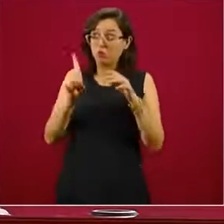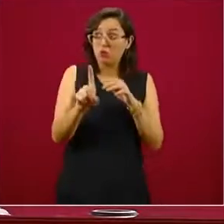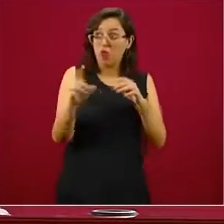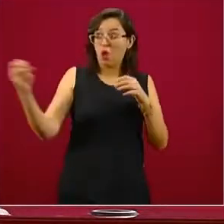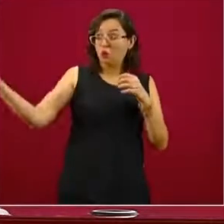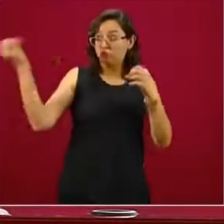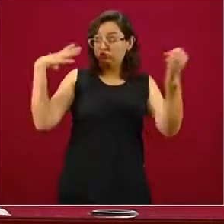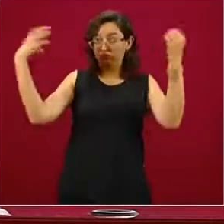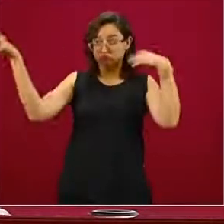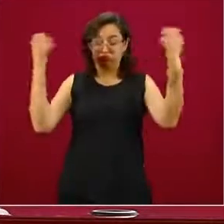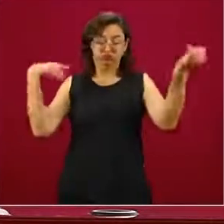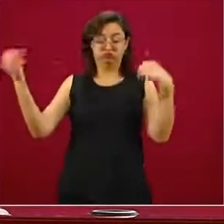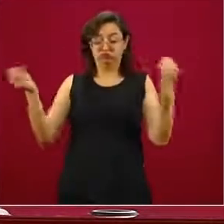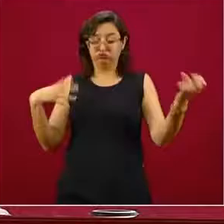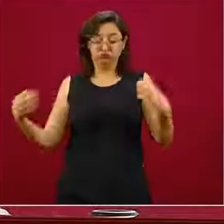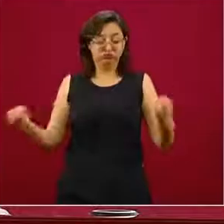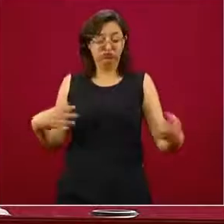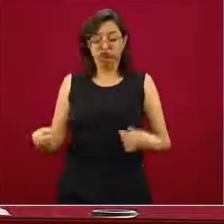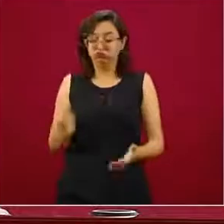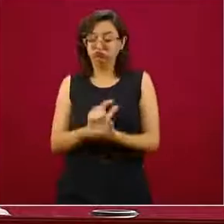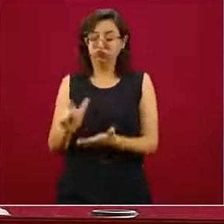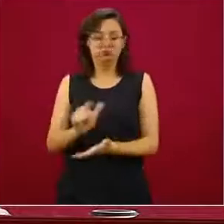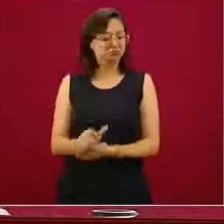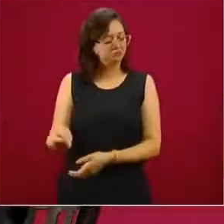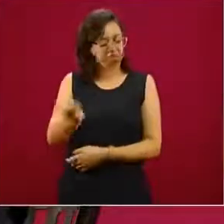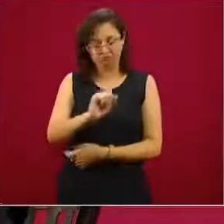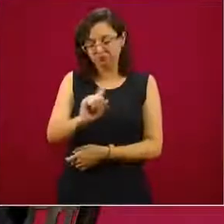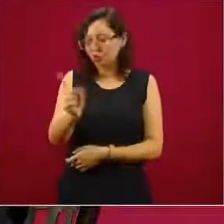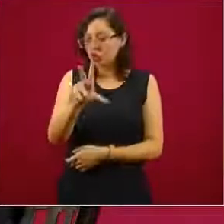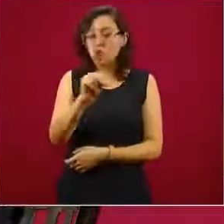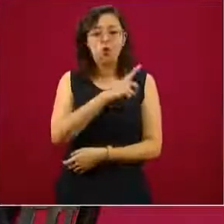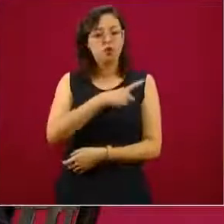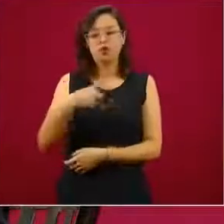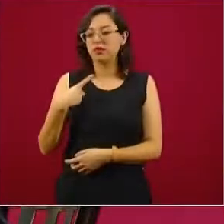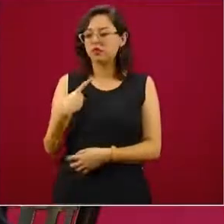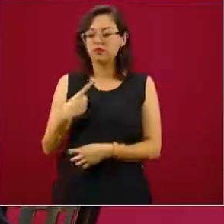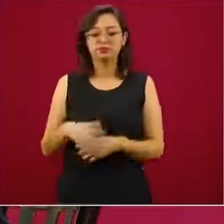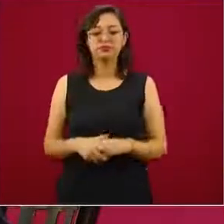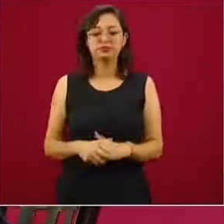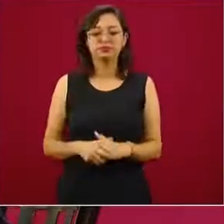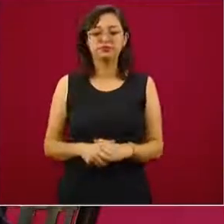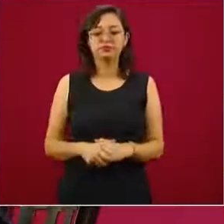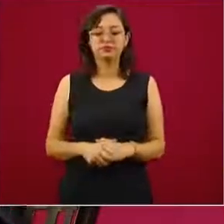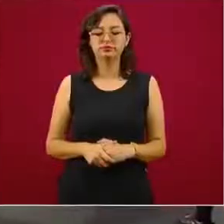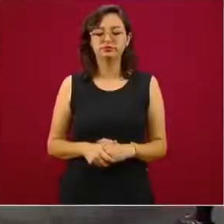haya arcos desinfectantes o estos arcos sanitizantes.